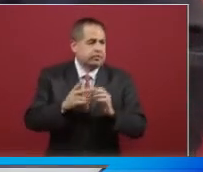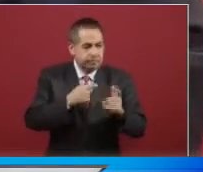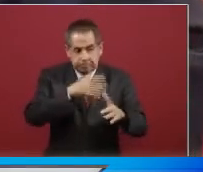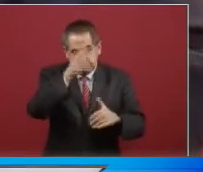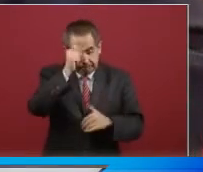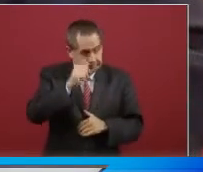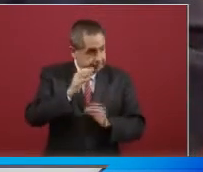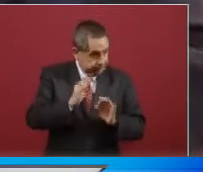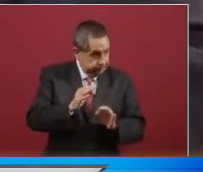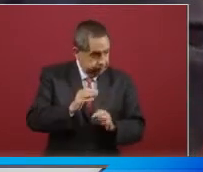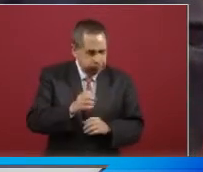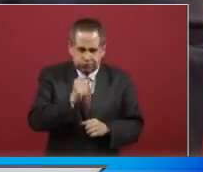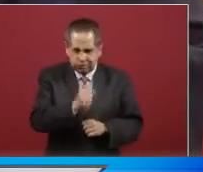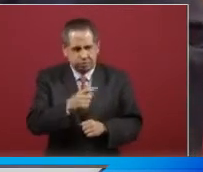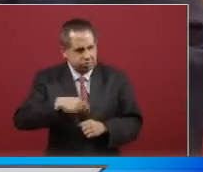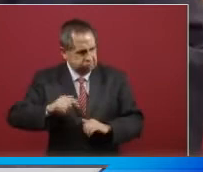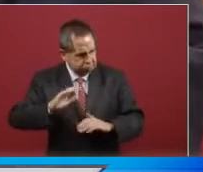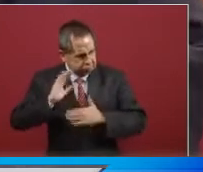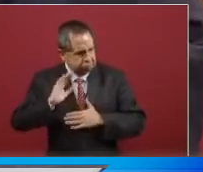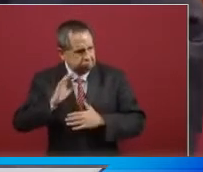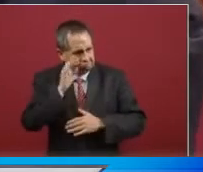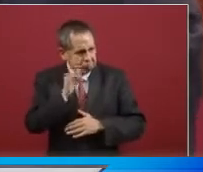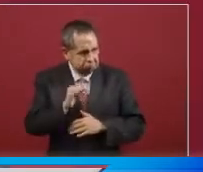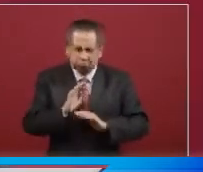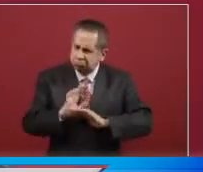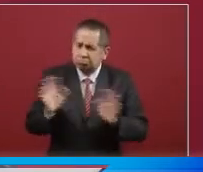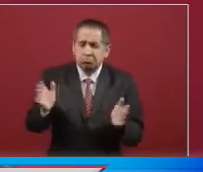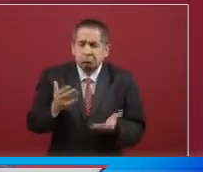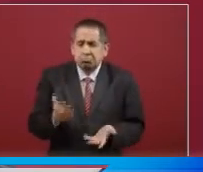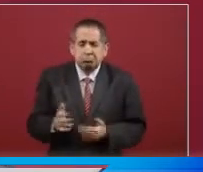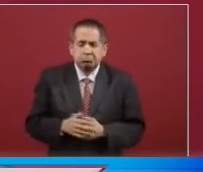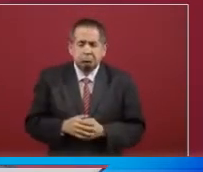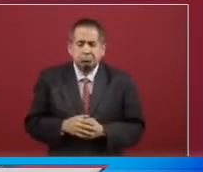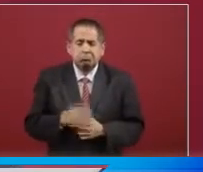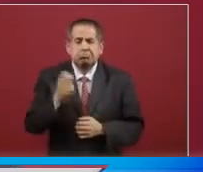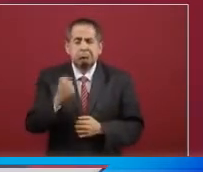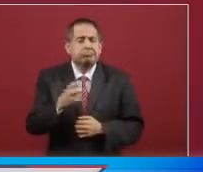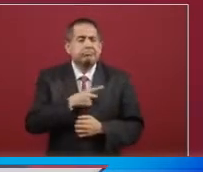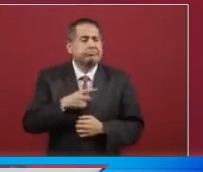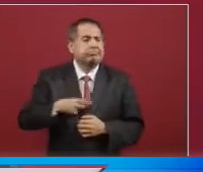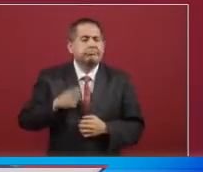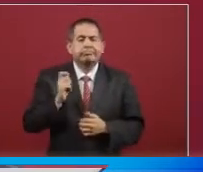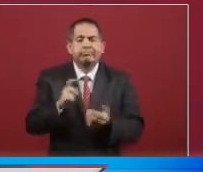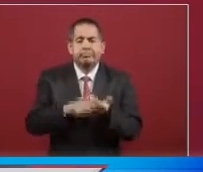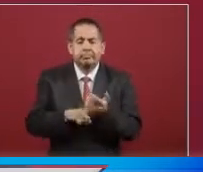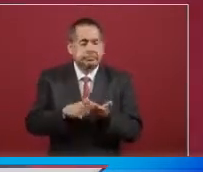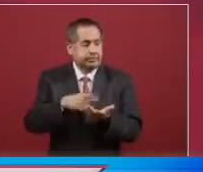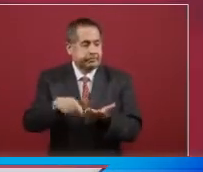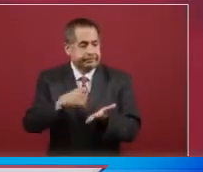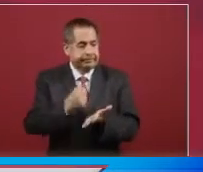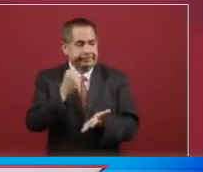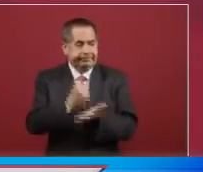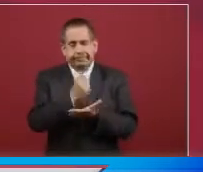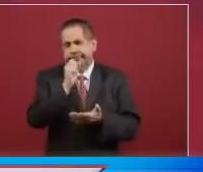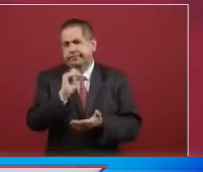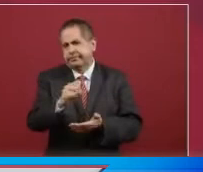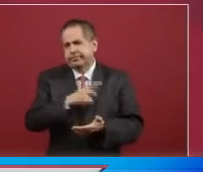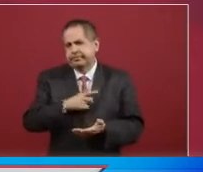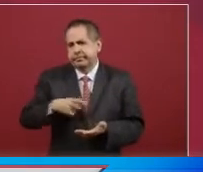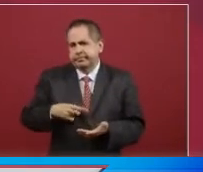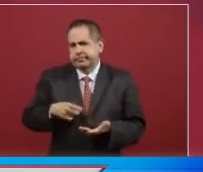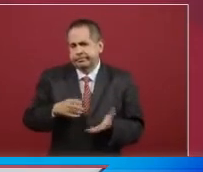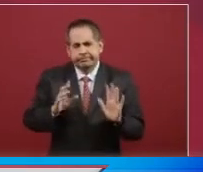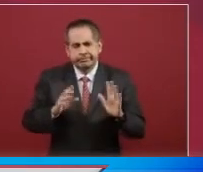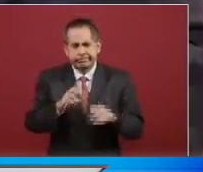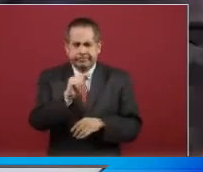reafirmamos nuestro compromiso de que se debe de aprobar ese